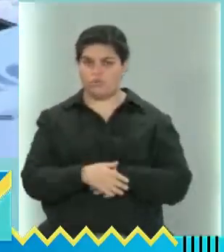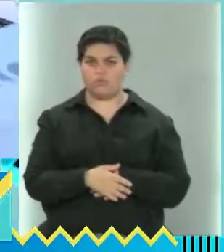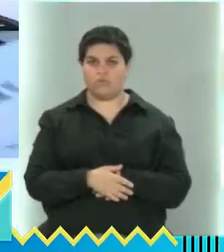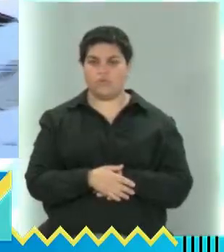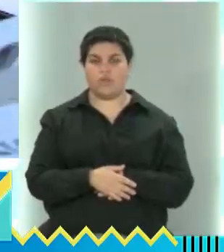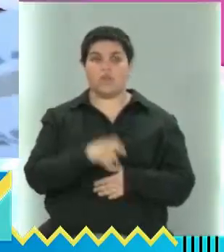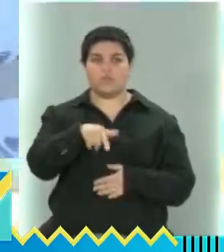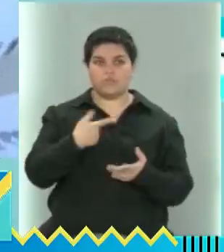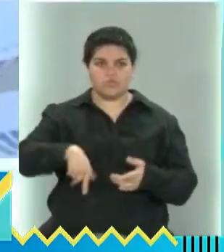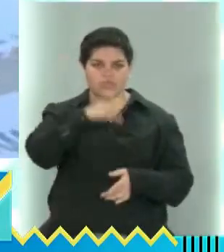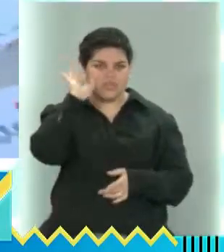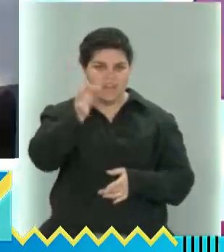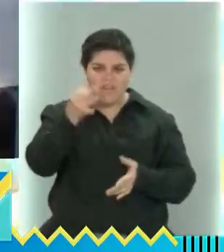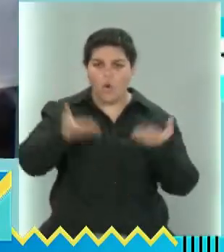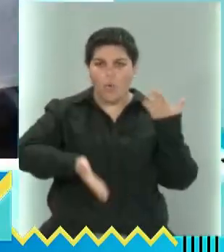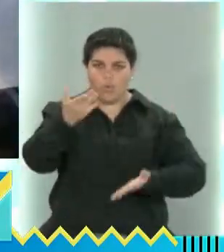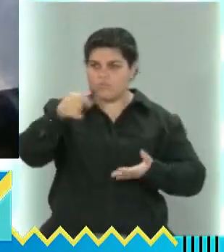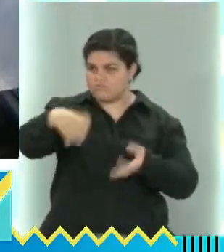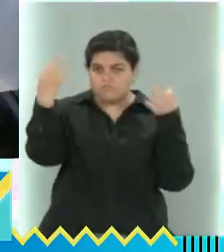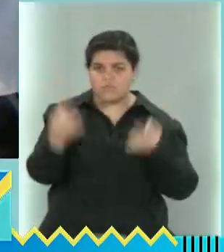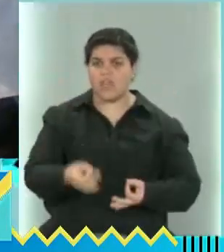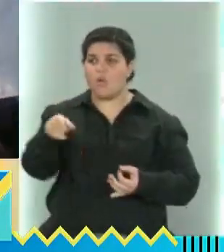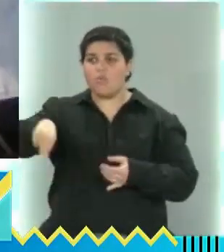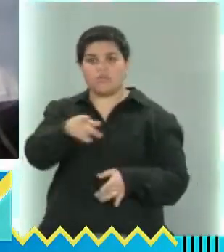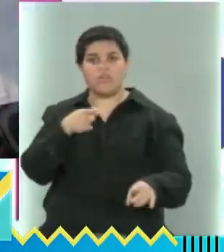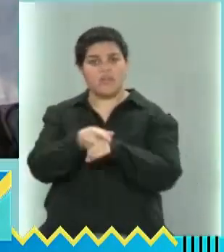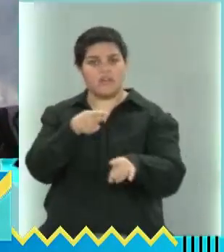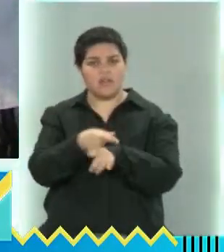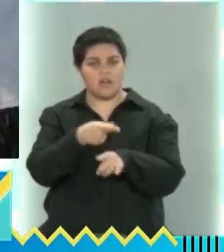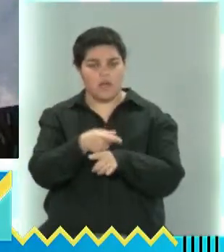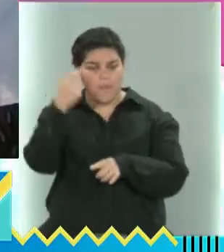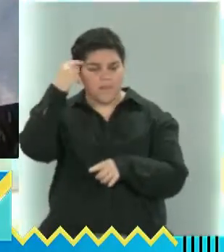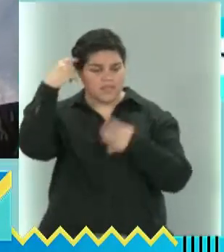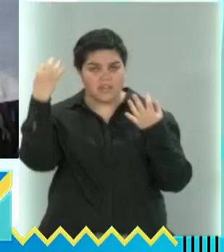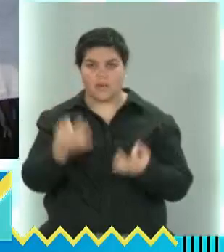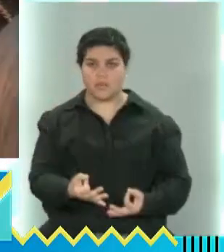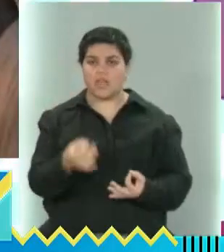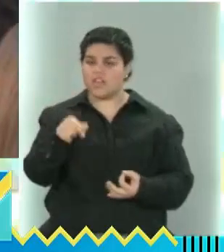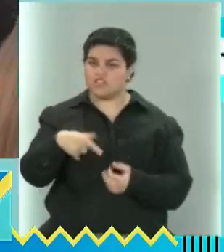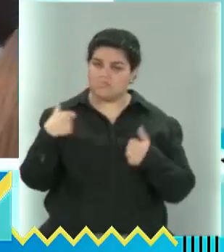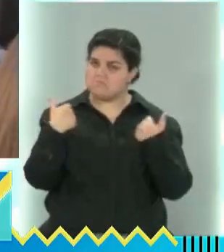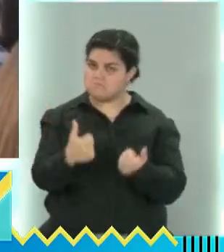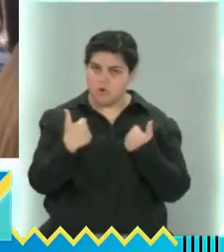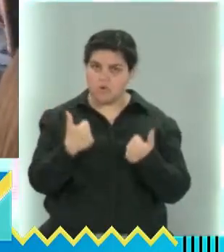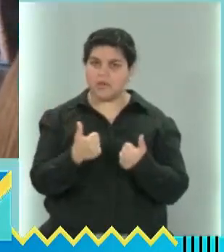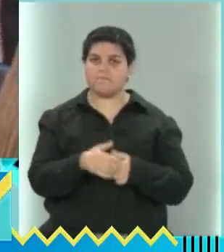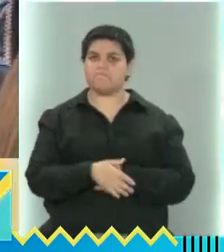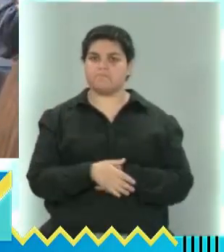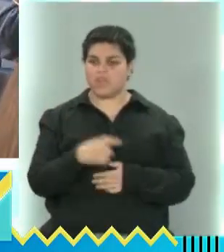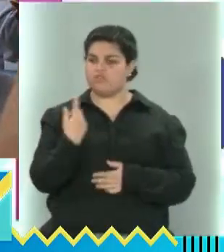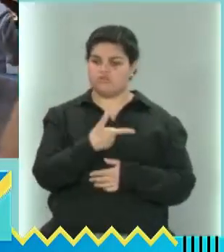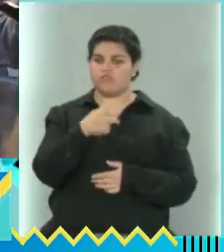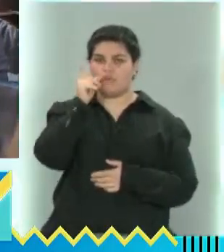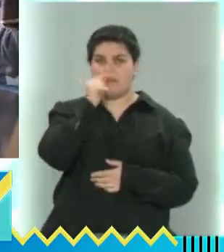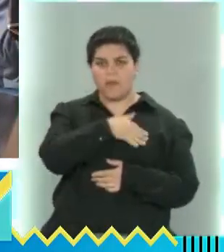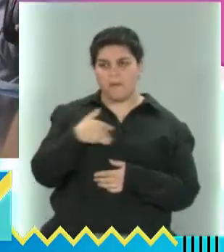creemos que lo que hacen es justo, creemos que el reclamo que están llevando a cabo es valedero y tiene el apoyo de nosotros,